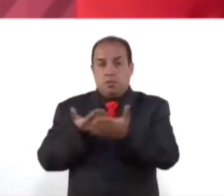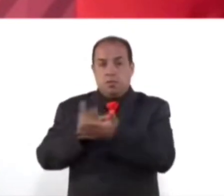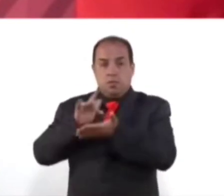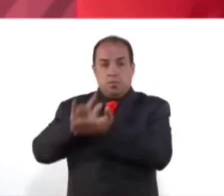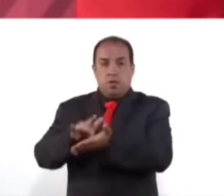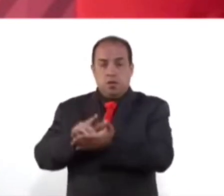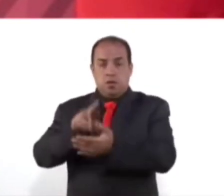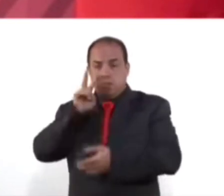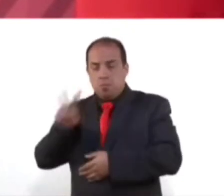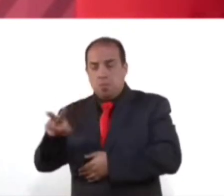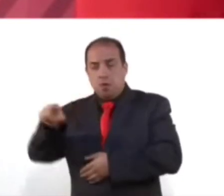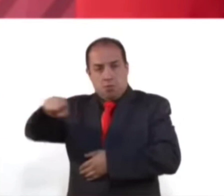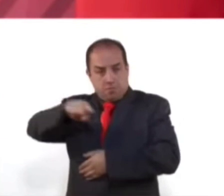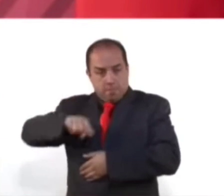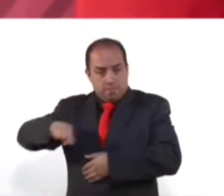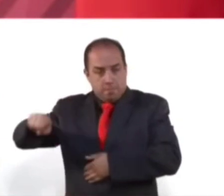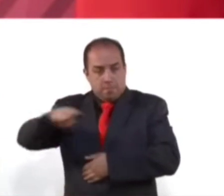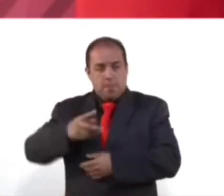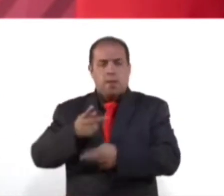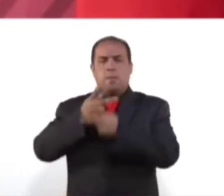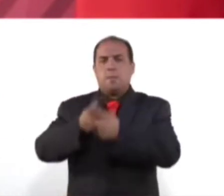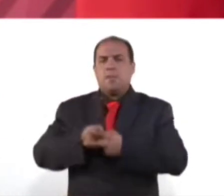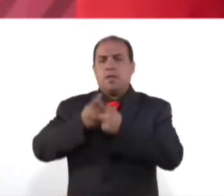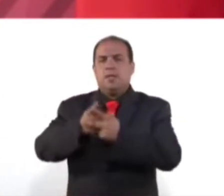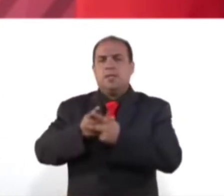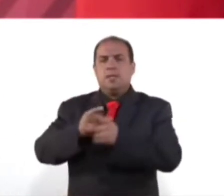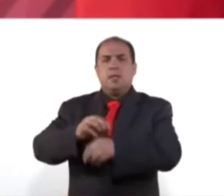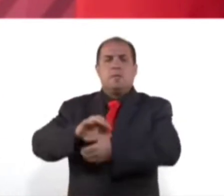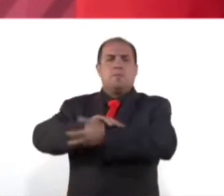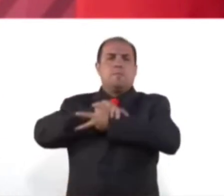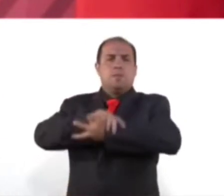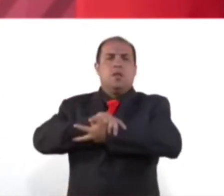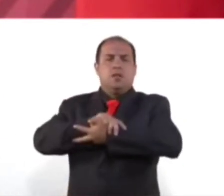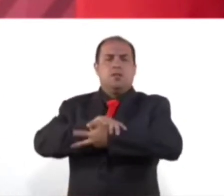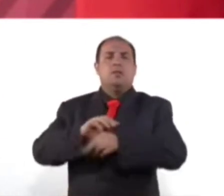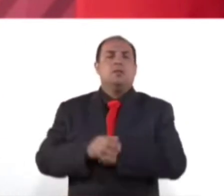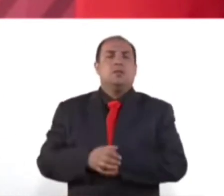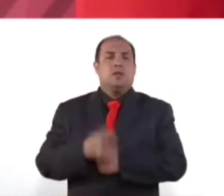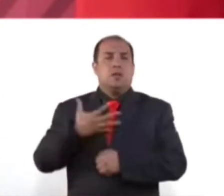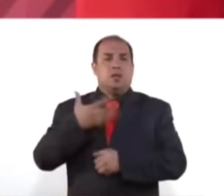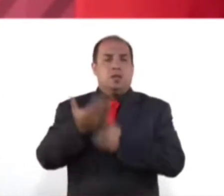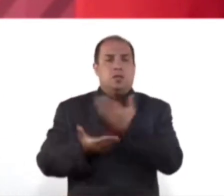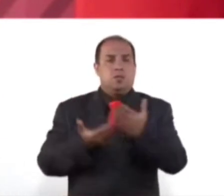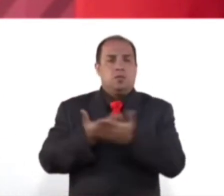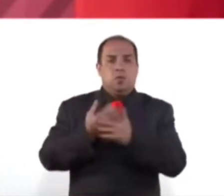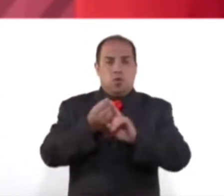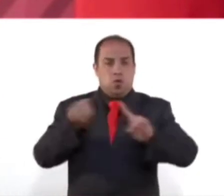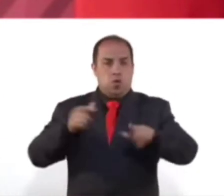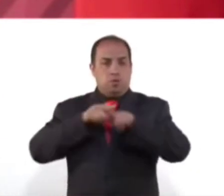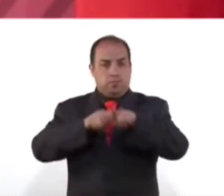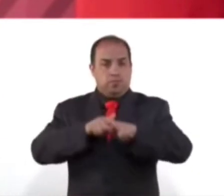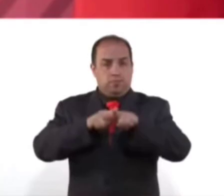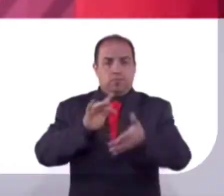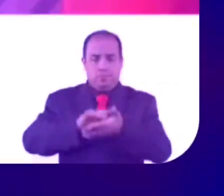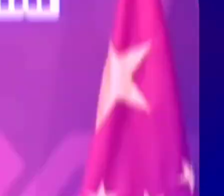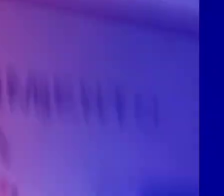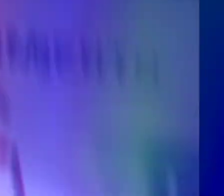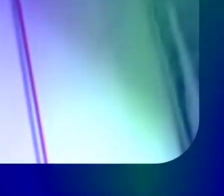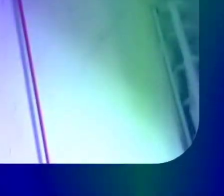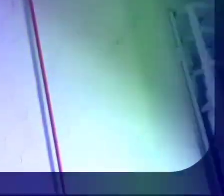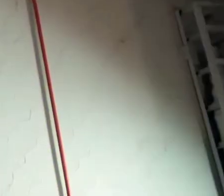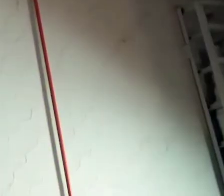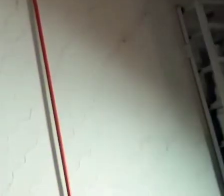gran paciencia, gran solidaridad con la ciudad y un servicio ordenado y fluido. Muchas gracias a todas y todos. Que tengan muy